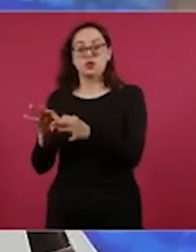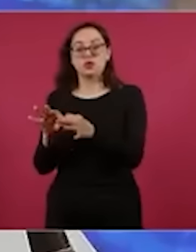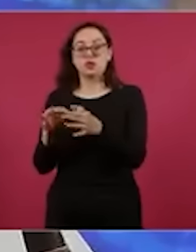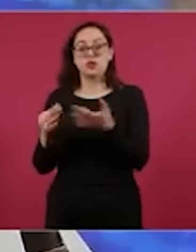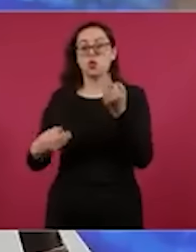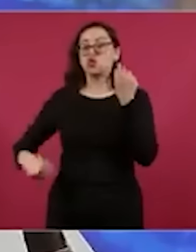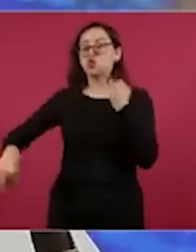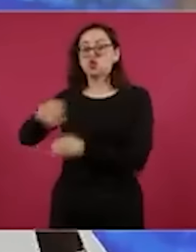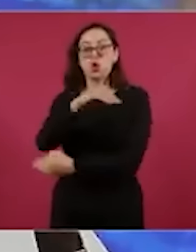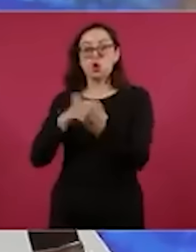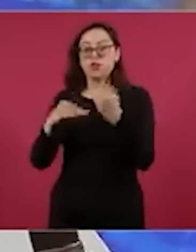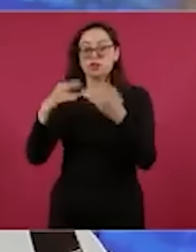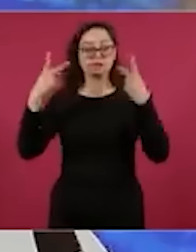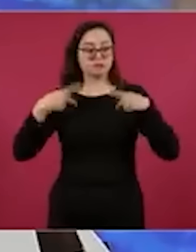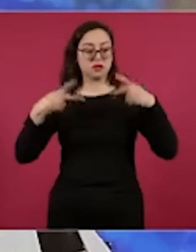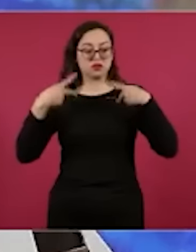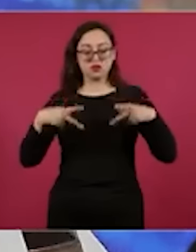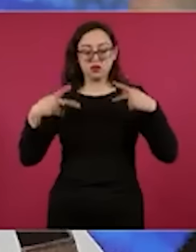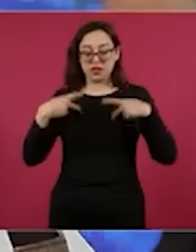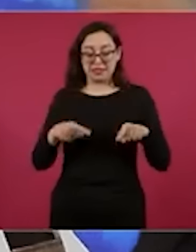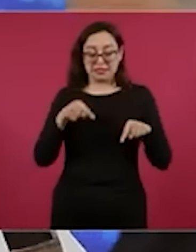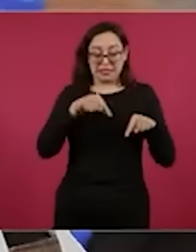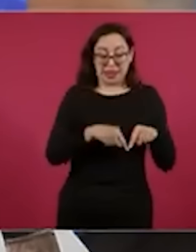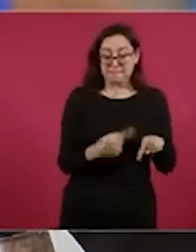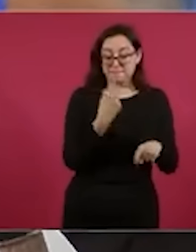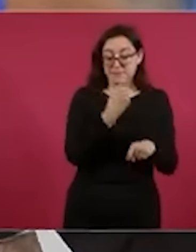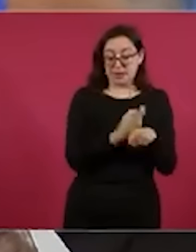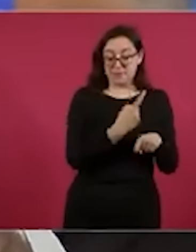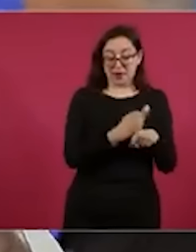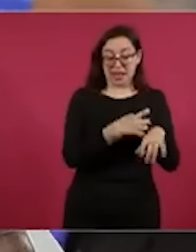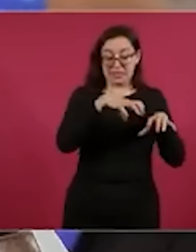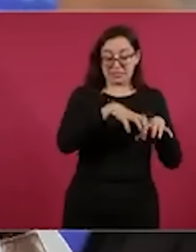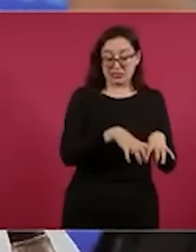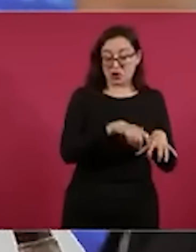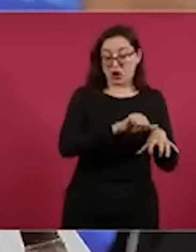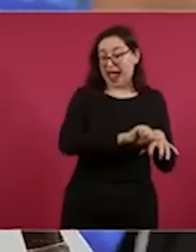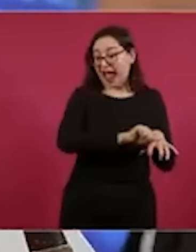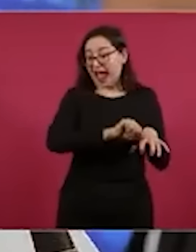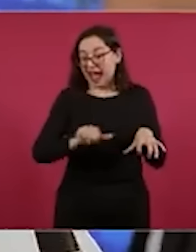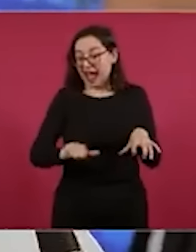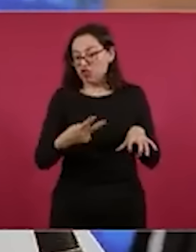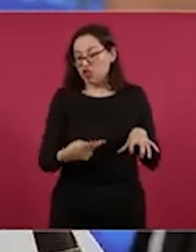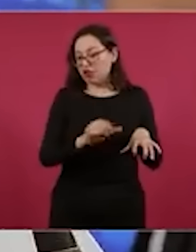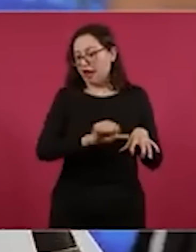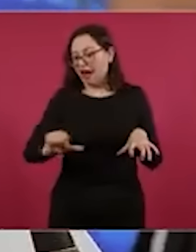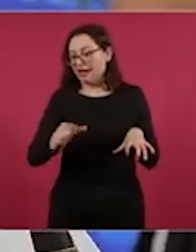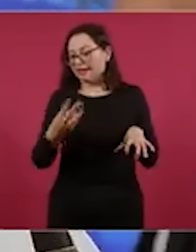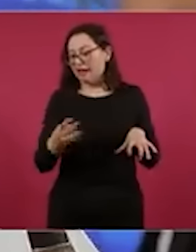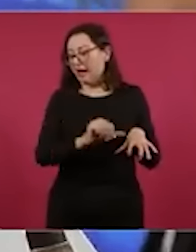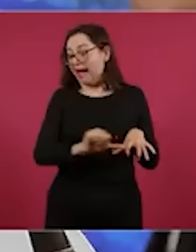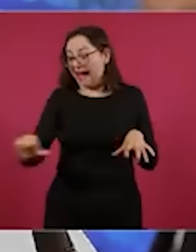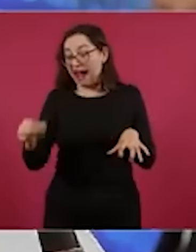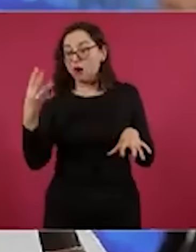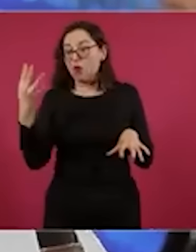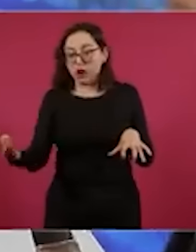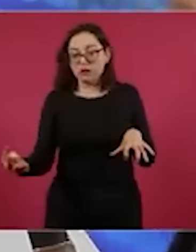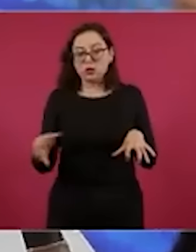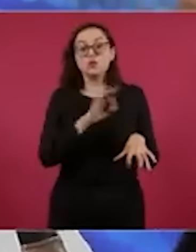movilidad pudiera recorrer de la primera a la nueva cuarta sección y que llevara